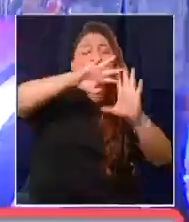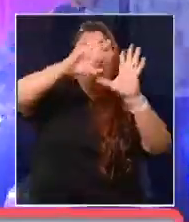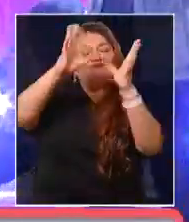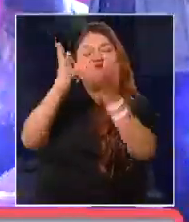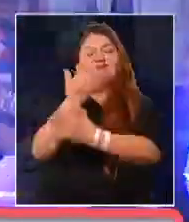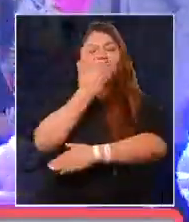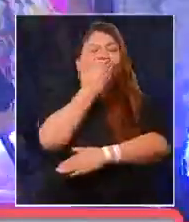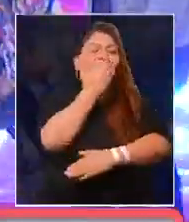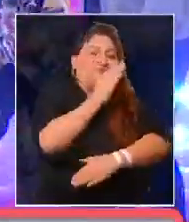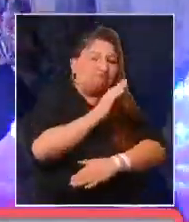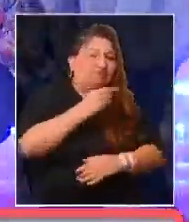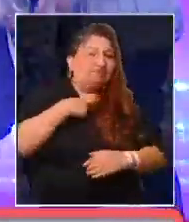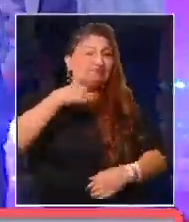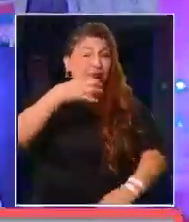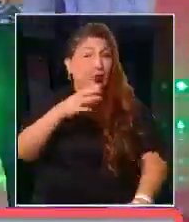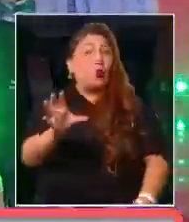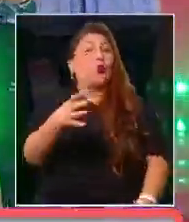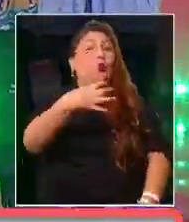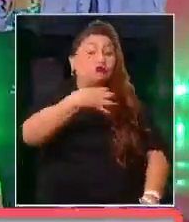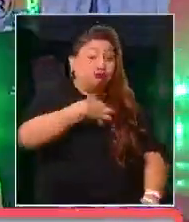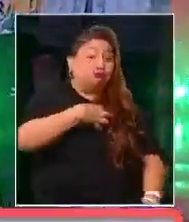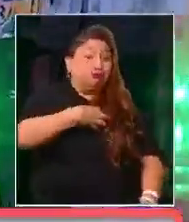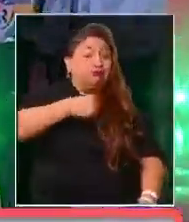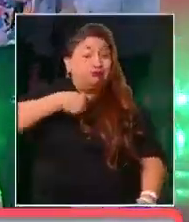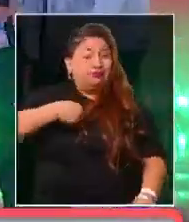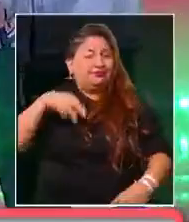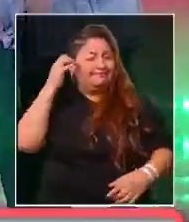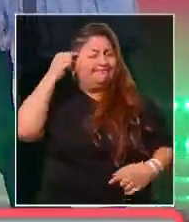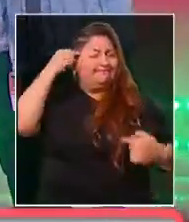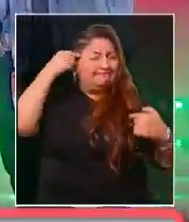mi lugar, a ver si te hace sentido.